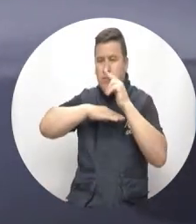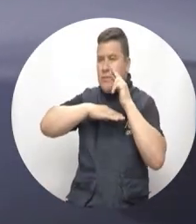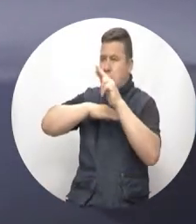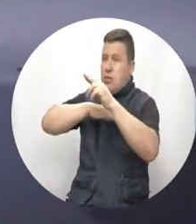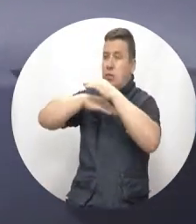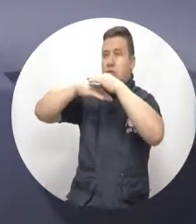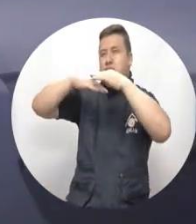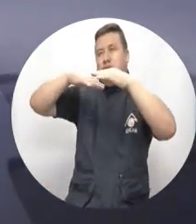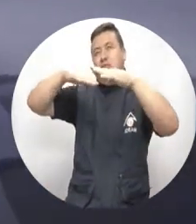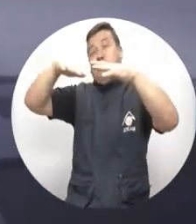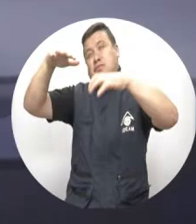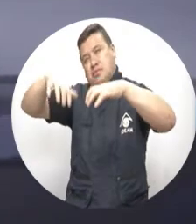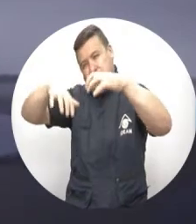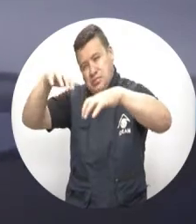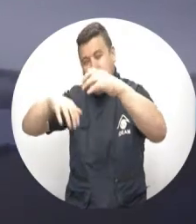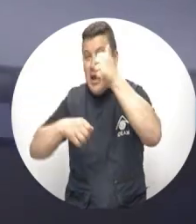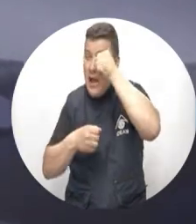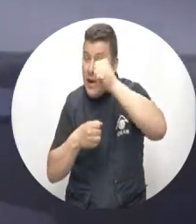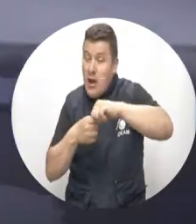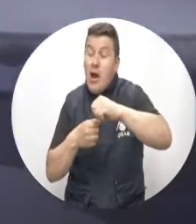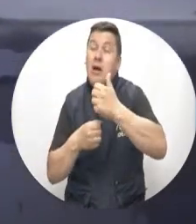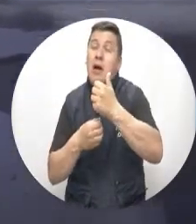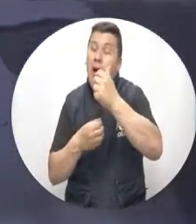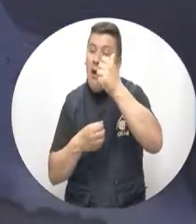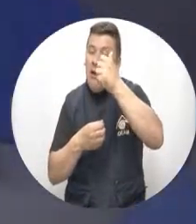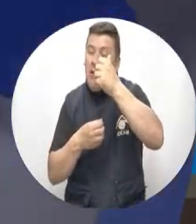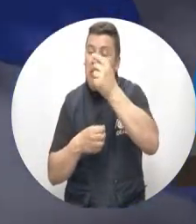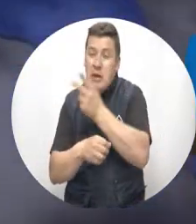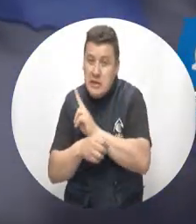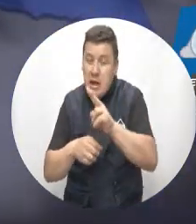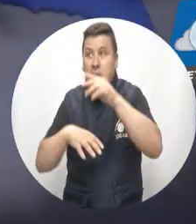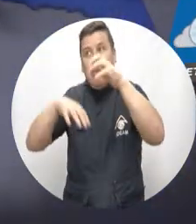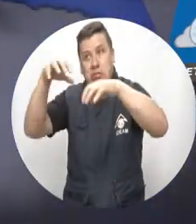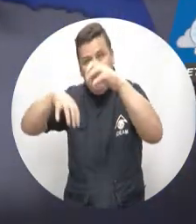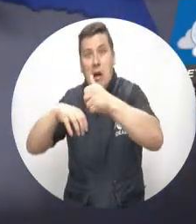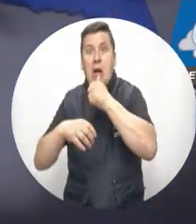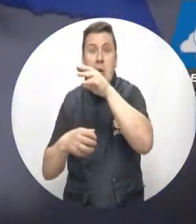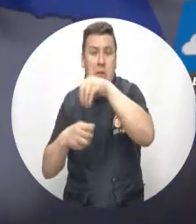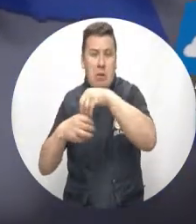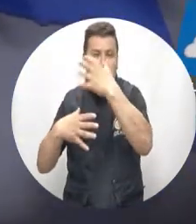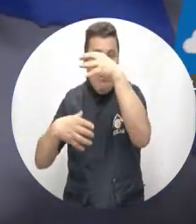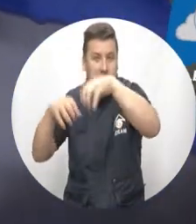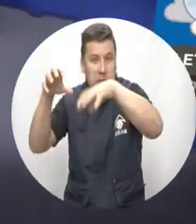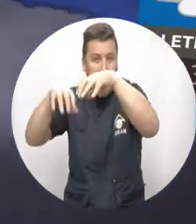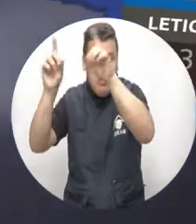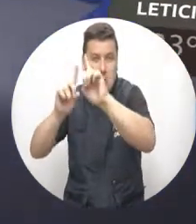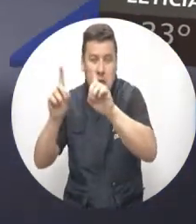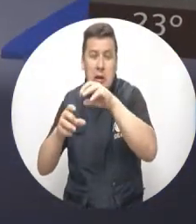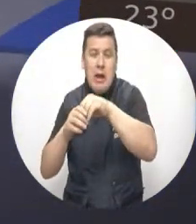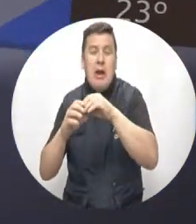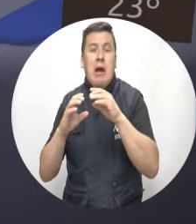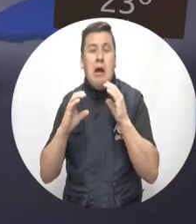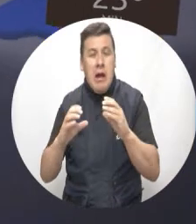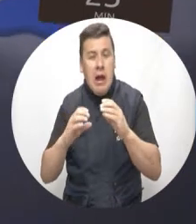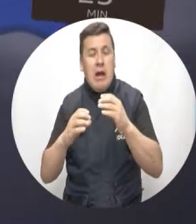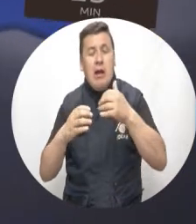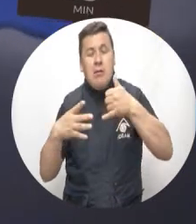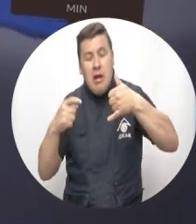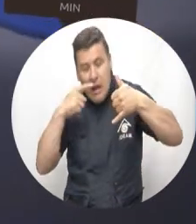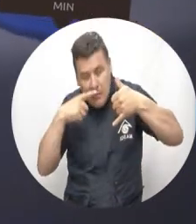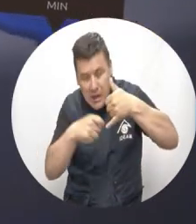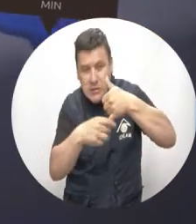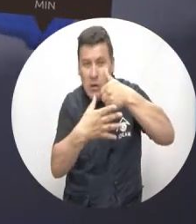Arauca, acompañadas de descargas eléctricas. En la Amazonía se mantienen las lloviznas y cada vez serán más fuertes en